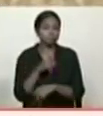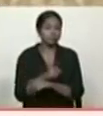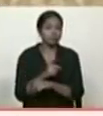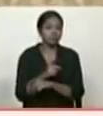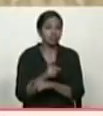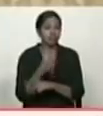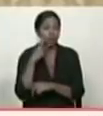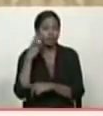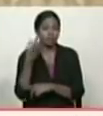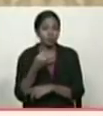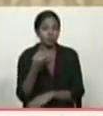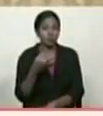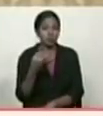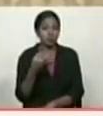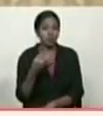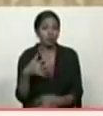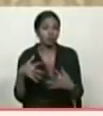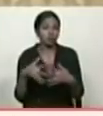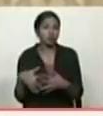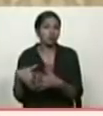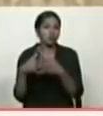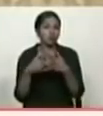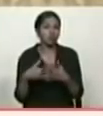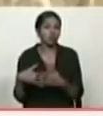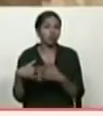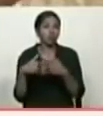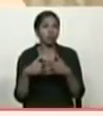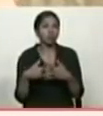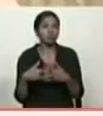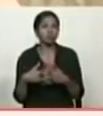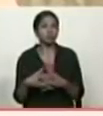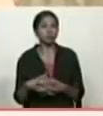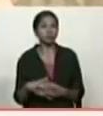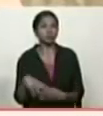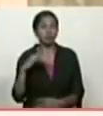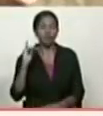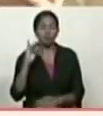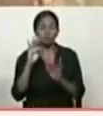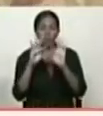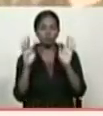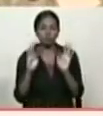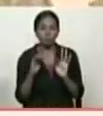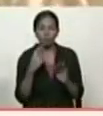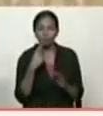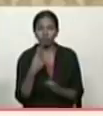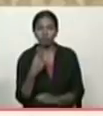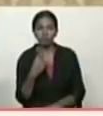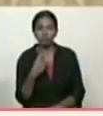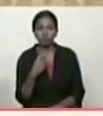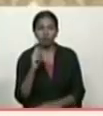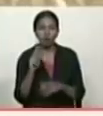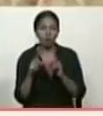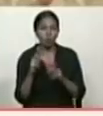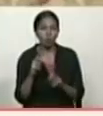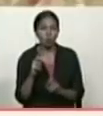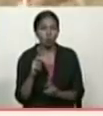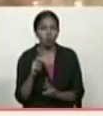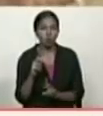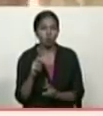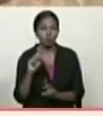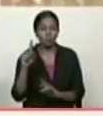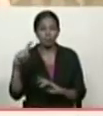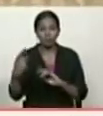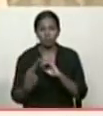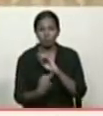la seguridad de los Estados Unidos. En la misma línea se pronunció hace algunos minutos el diputado Guaidó, que